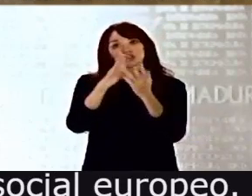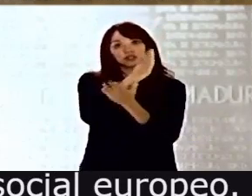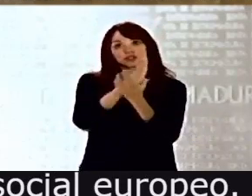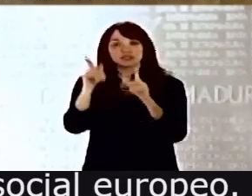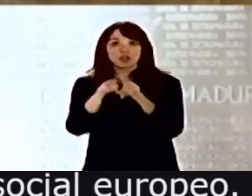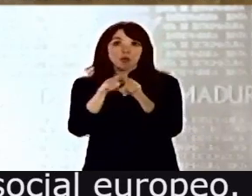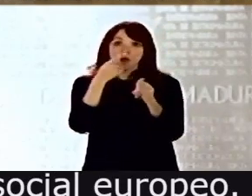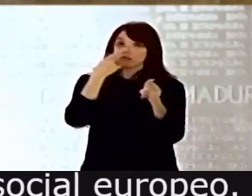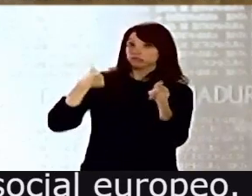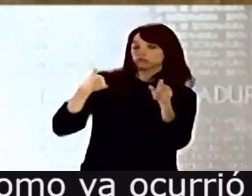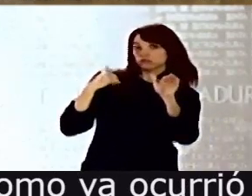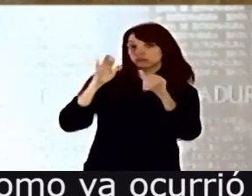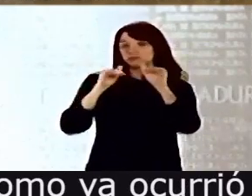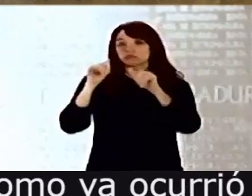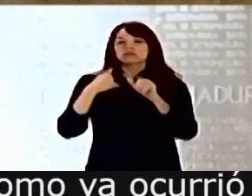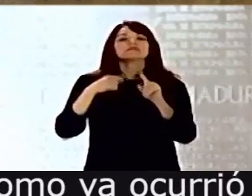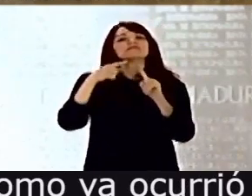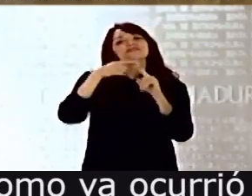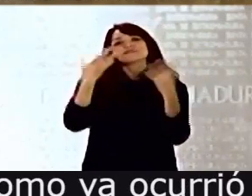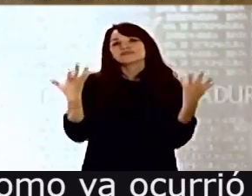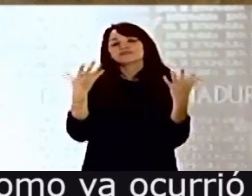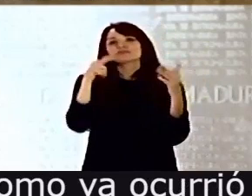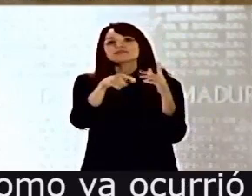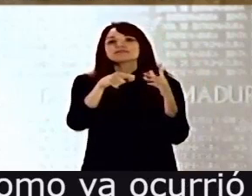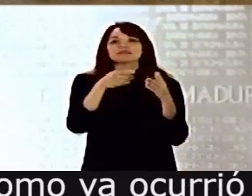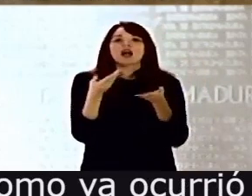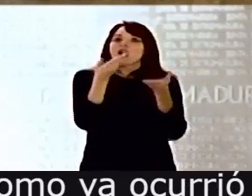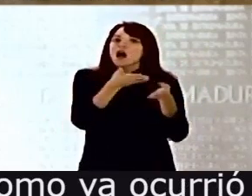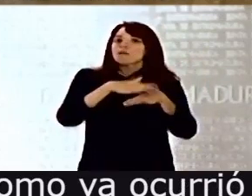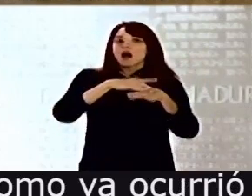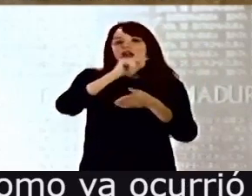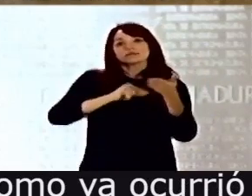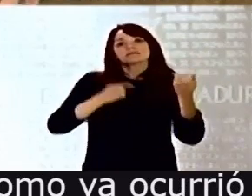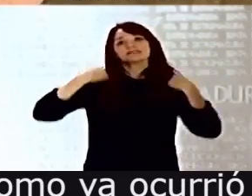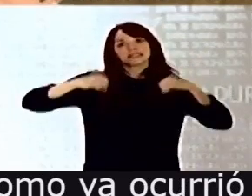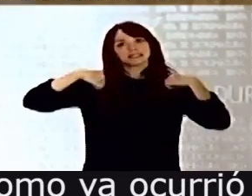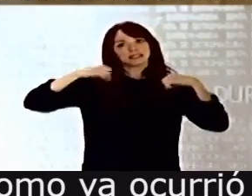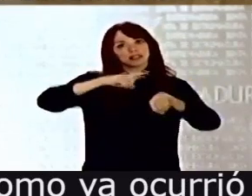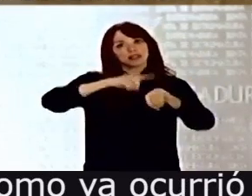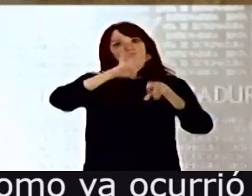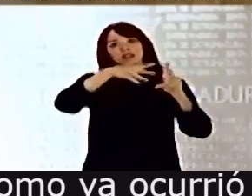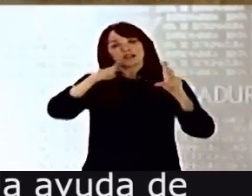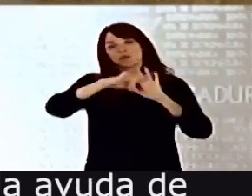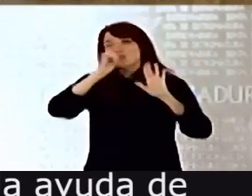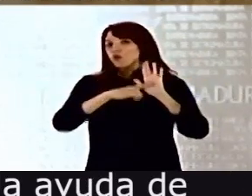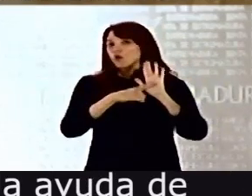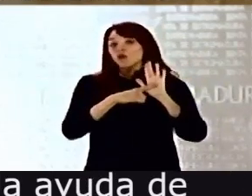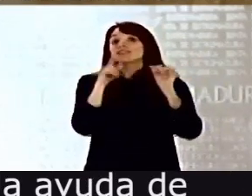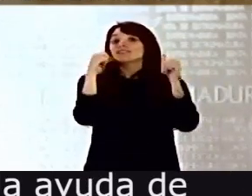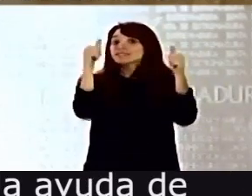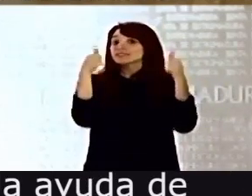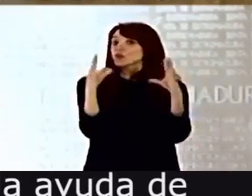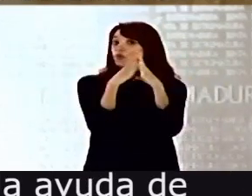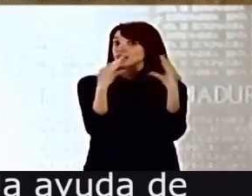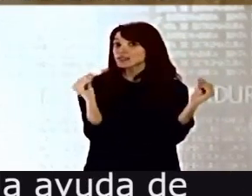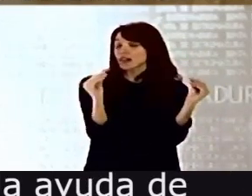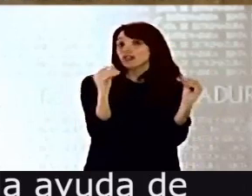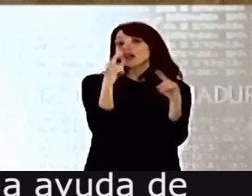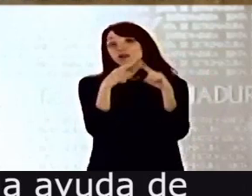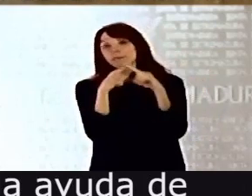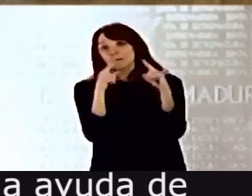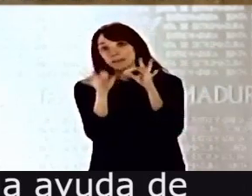anterior. El primero de ellos es la ayuda a la contratación en práctica a tiempo completo de los jóvenes universitarios titulados de FP de grado medio o